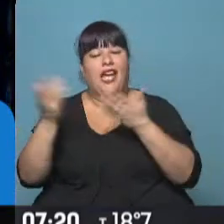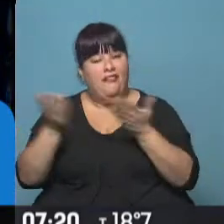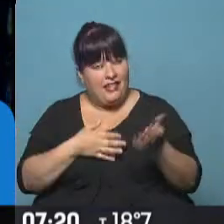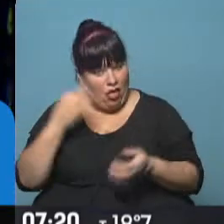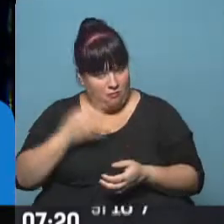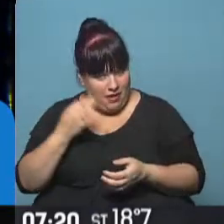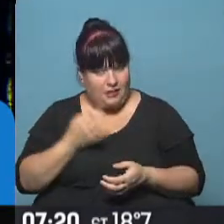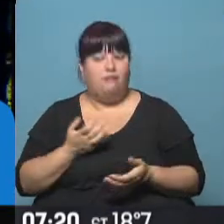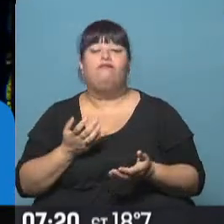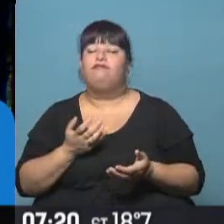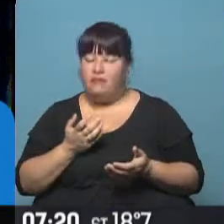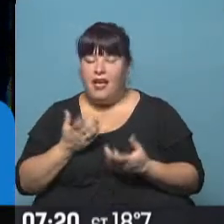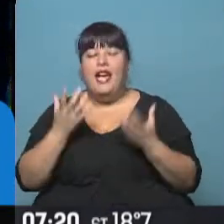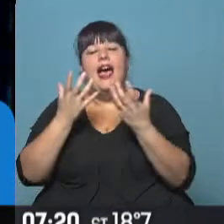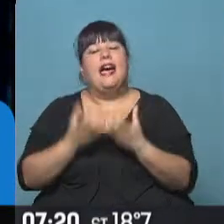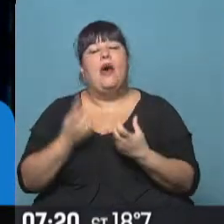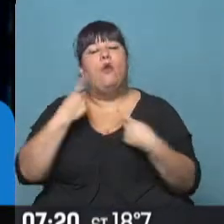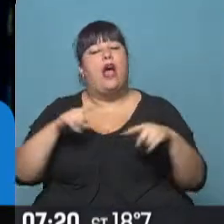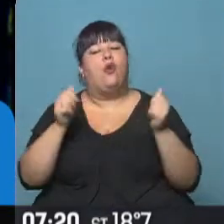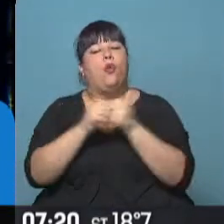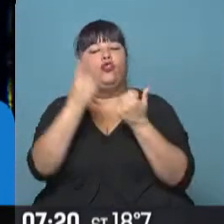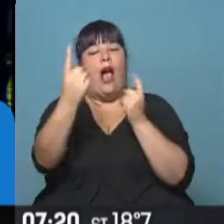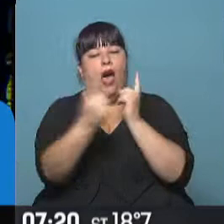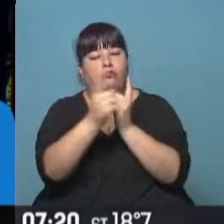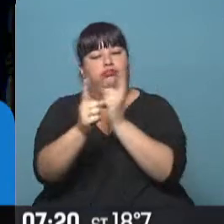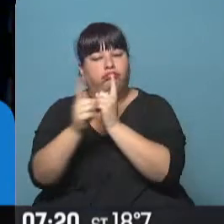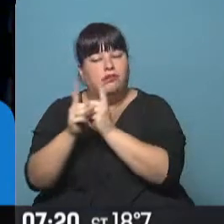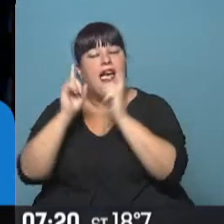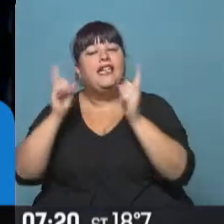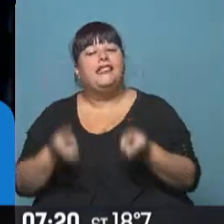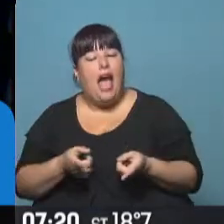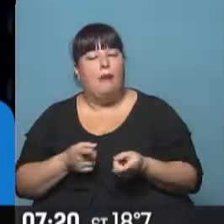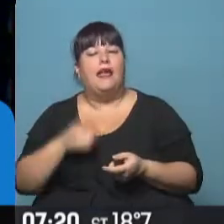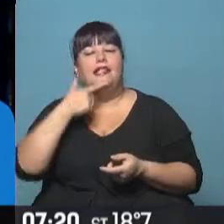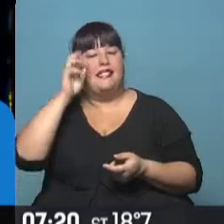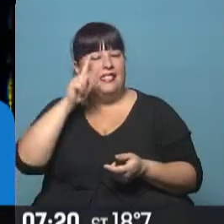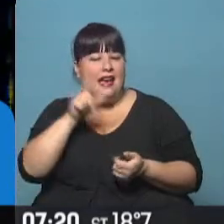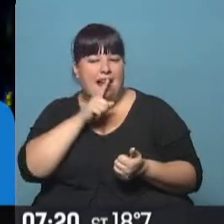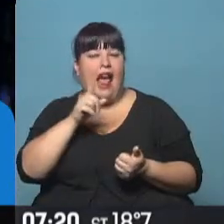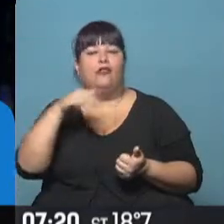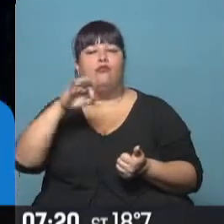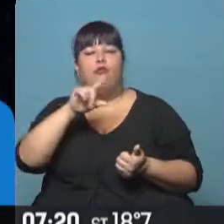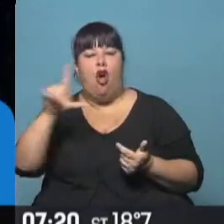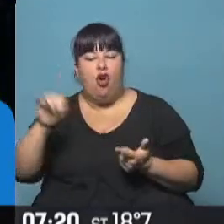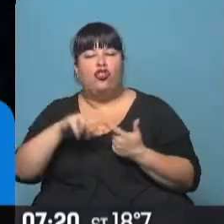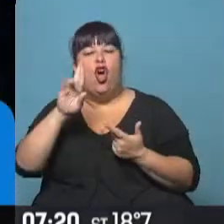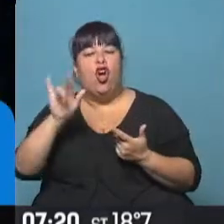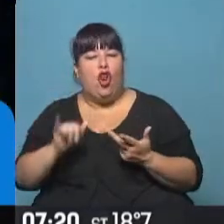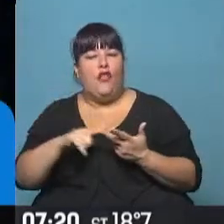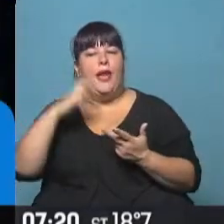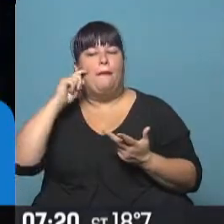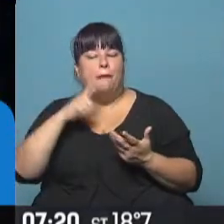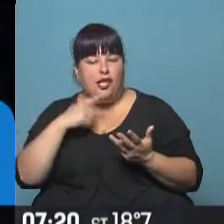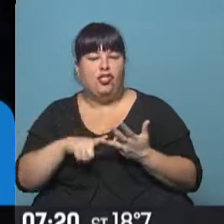de lujo, bueno, lo grabó un tema con cada uno de ellos, y entre ellos están Joan Manuel Serrat, Ricardo Mollo, Silvio Rodríguez, Abel